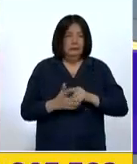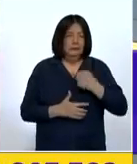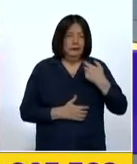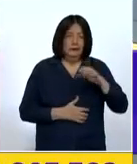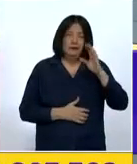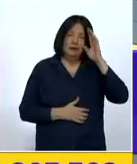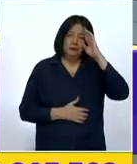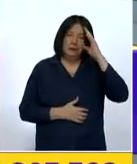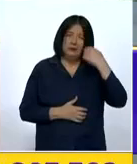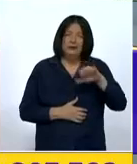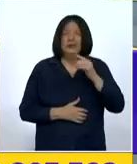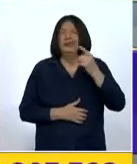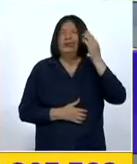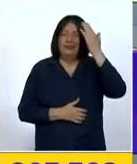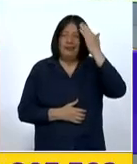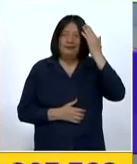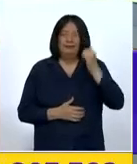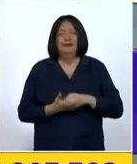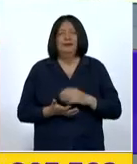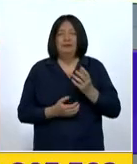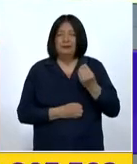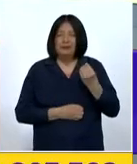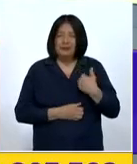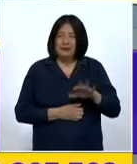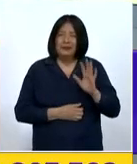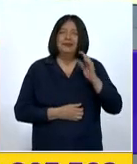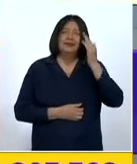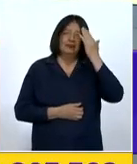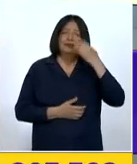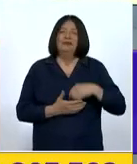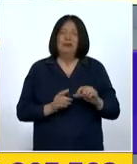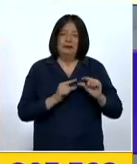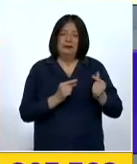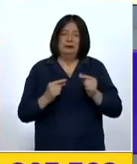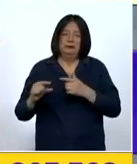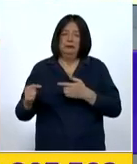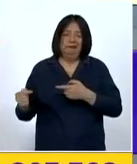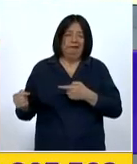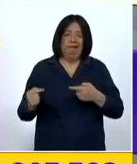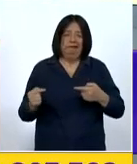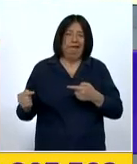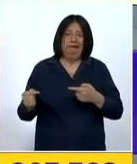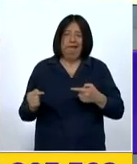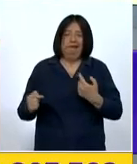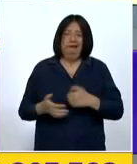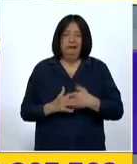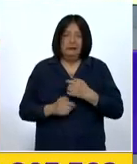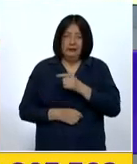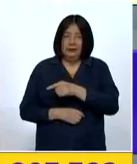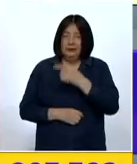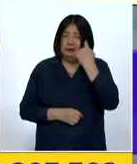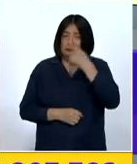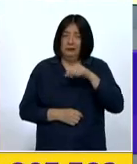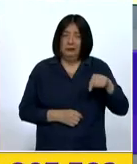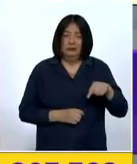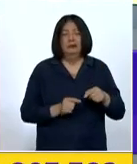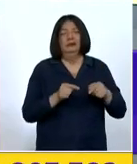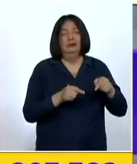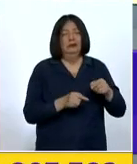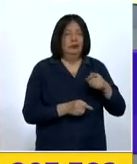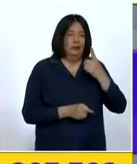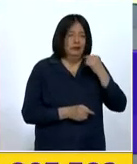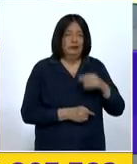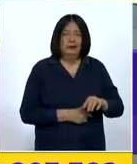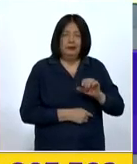policía ya lo conoce porque sabían, ¿no?, de la rivalidad de este sujeto, el Loco Paul, con Israel